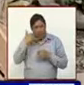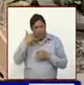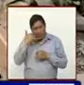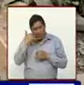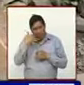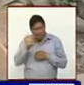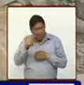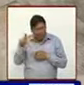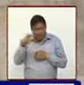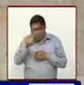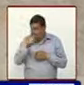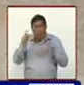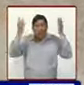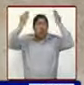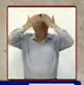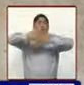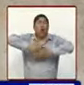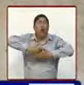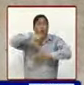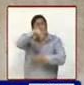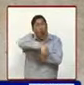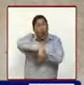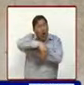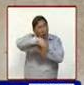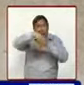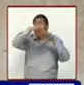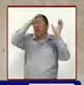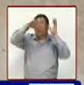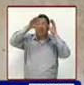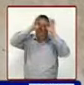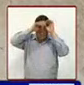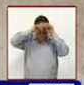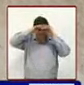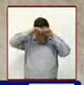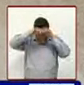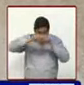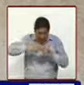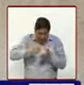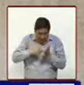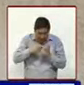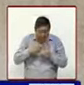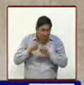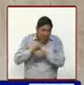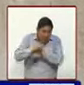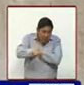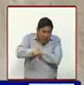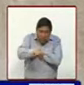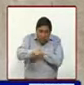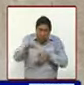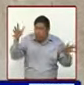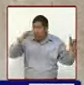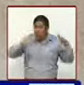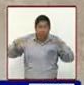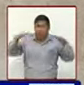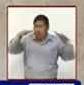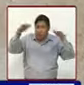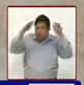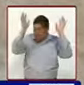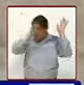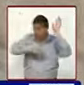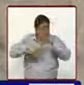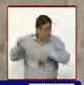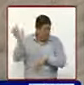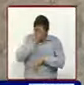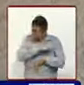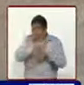para alumbrarme porque estaba todo totalmente oscuro y nublado, no podía ver nada. La tierra estaba, la polvadera estaba totalmente cubierta, todo